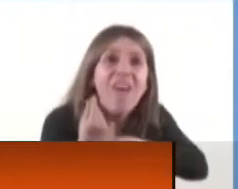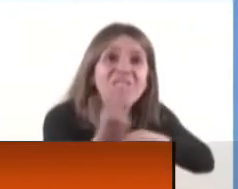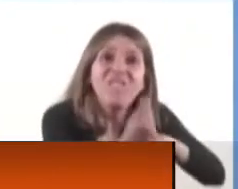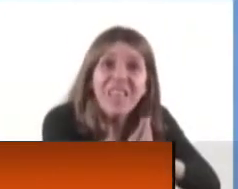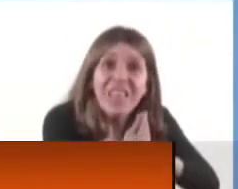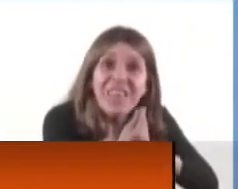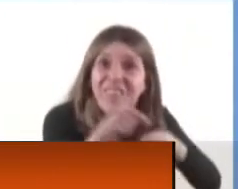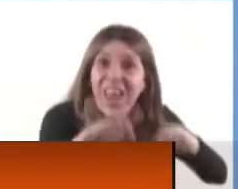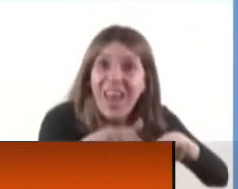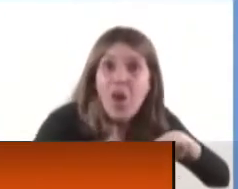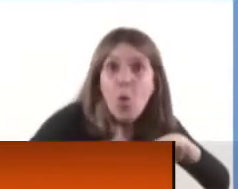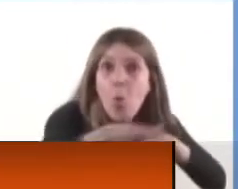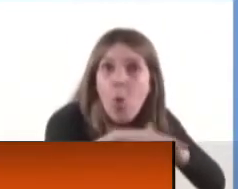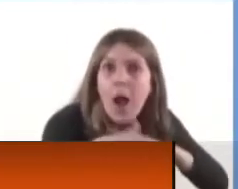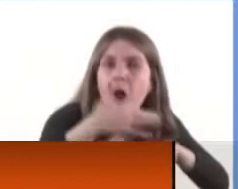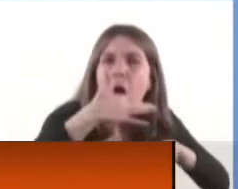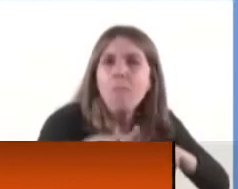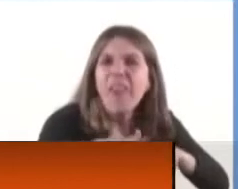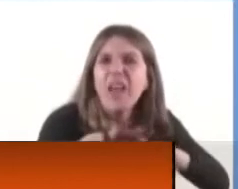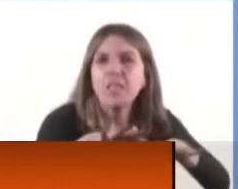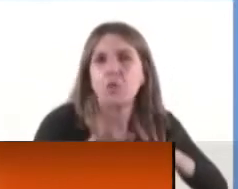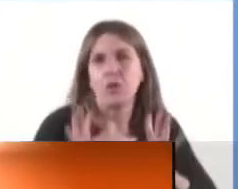entiendan el momento que se vive.